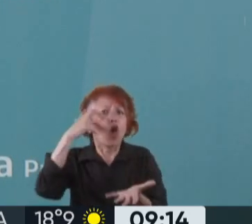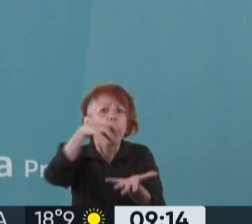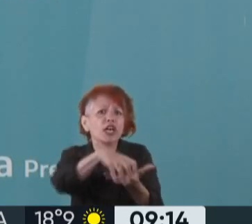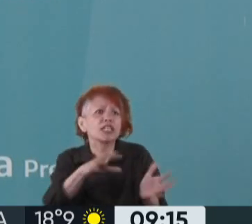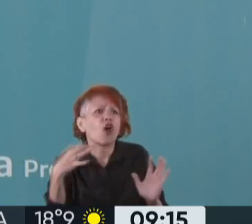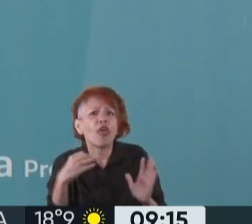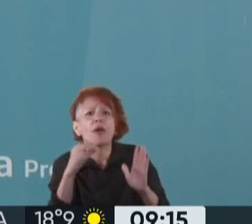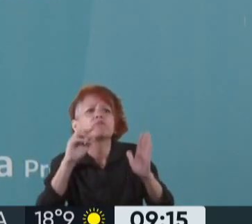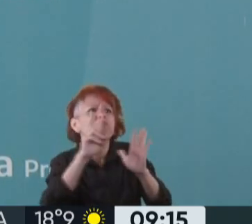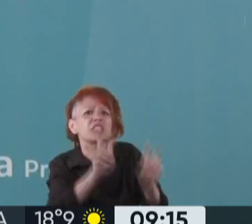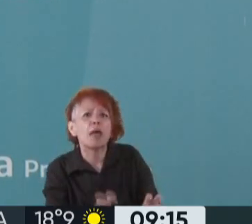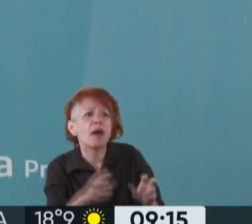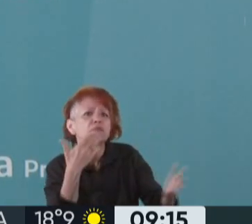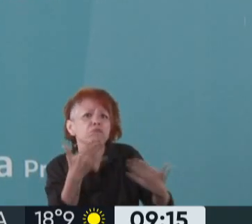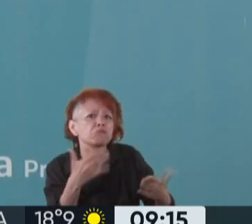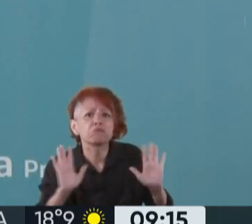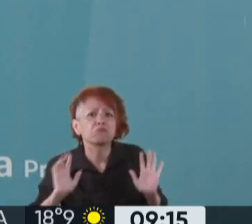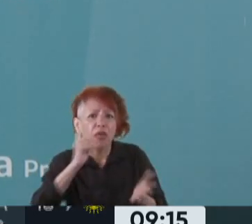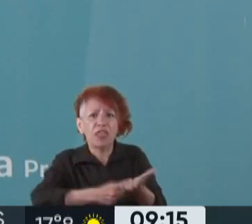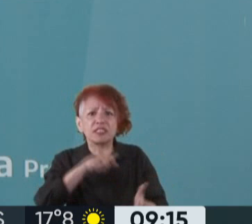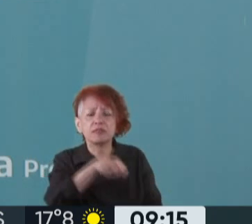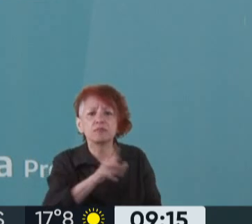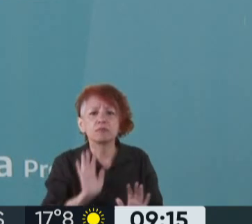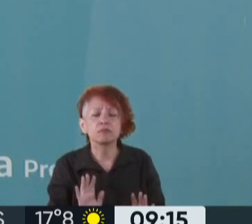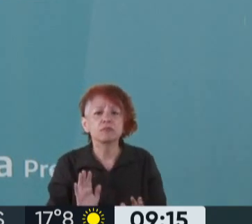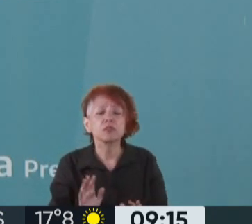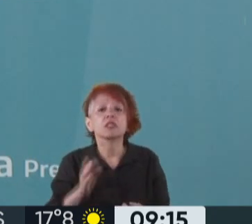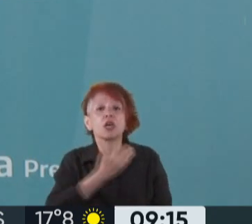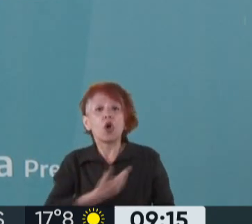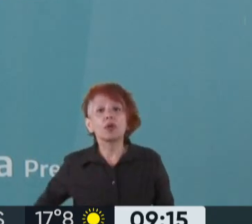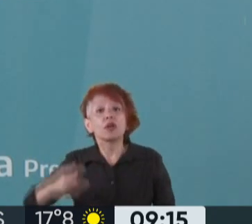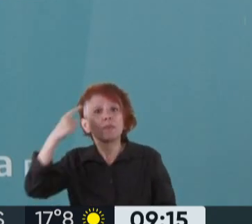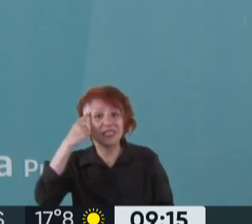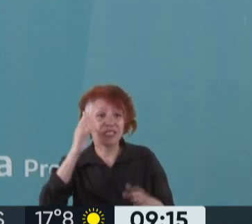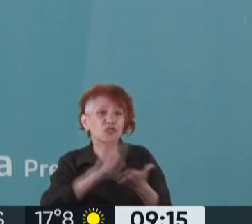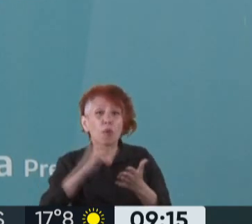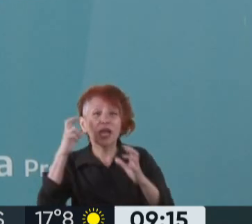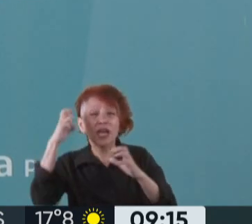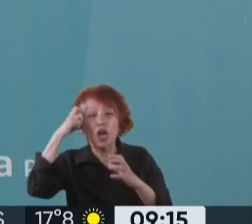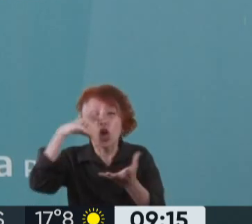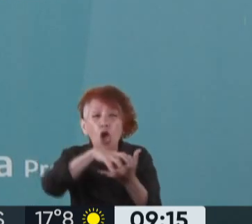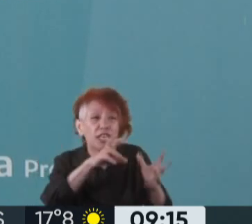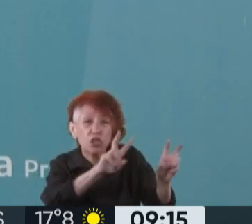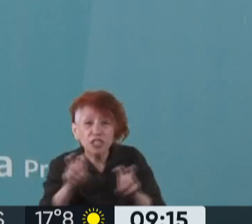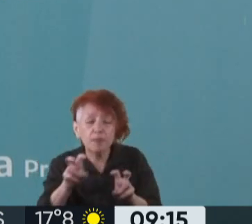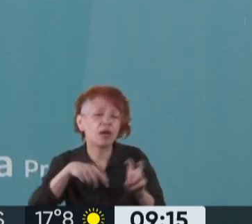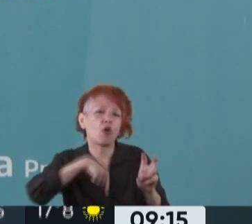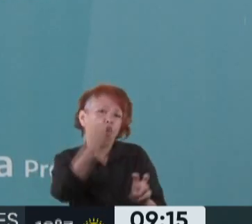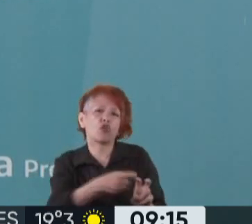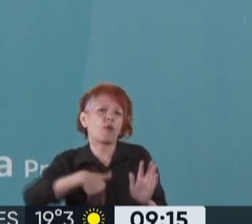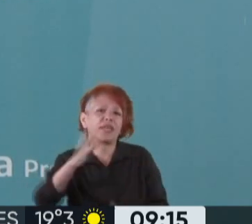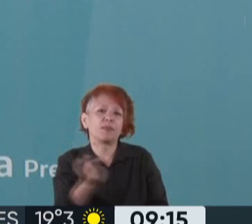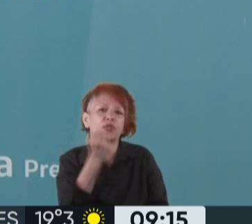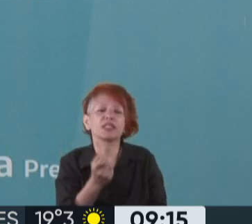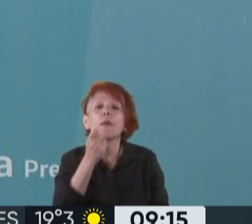agenda. El gobierno lo que cree con respecto a la agenda del Congreso es que hay en este momento otros temas más prioritarios. Por ejemplo, el